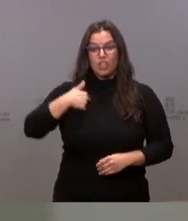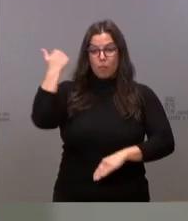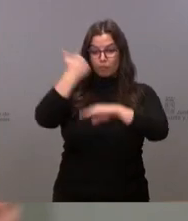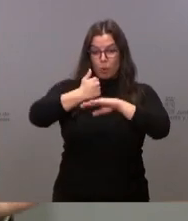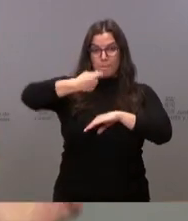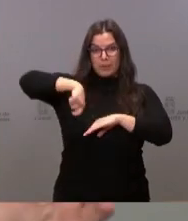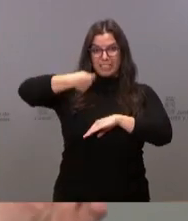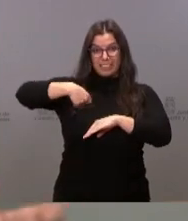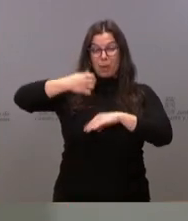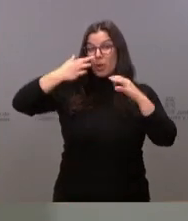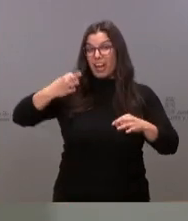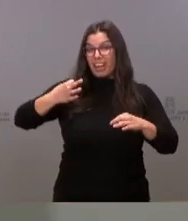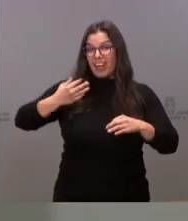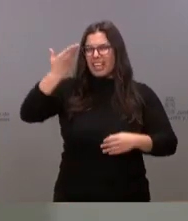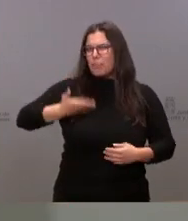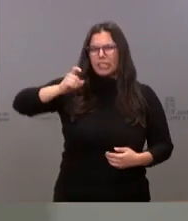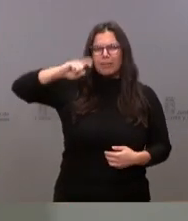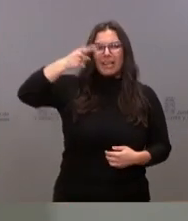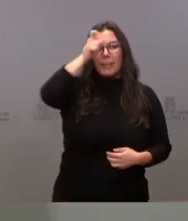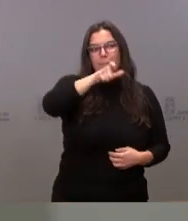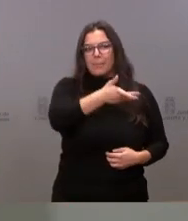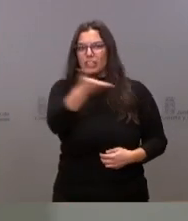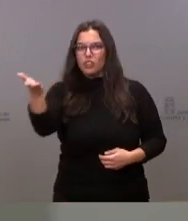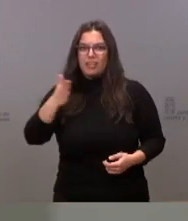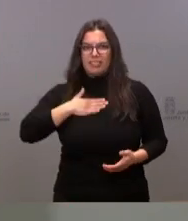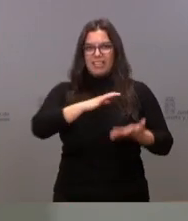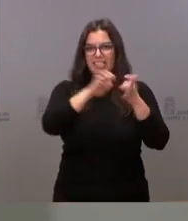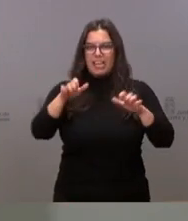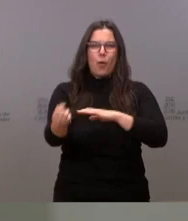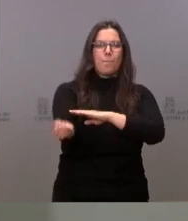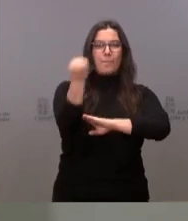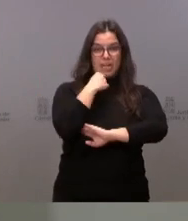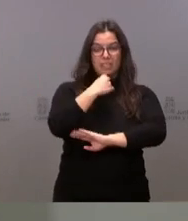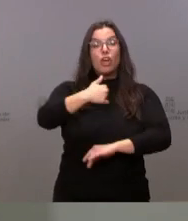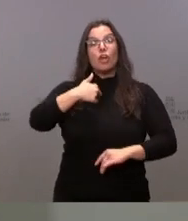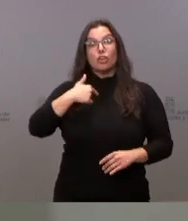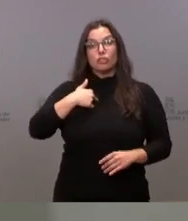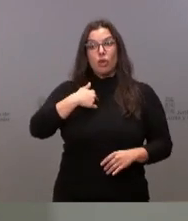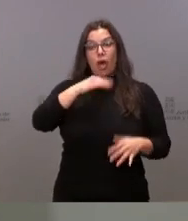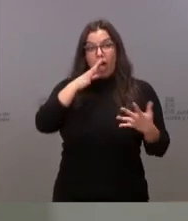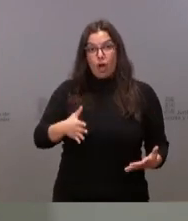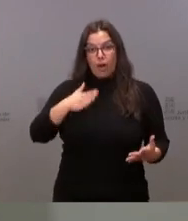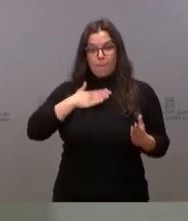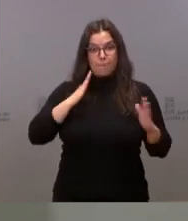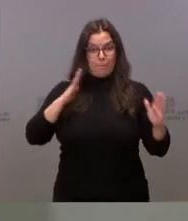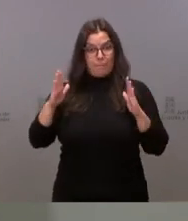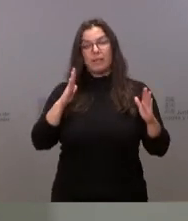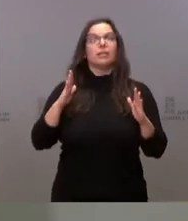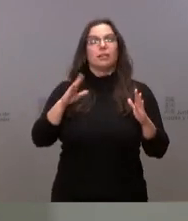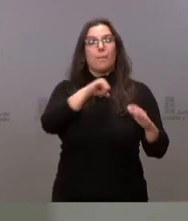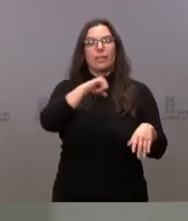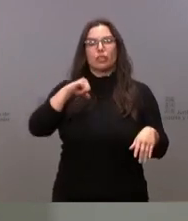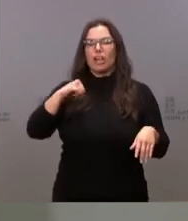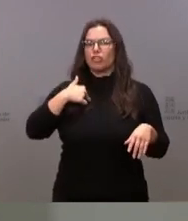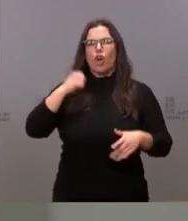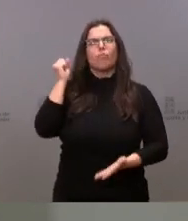están todas las personas de Castilla y León. Yo arriesgo mi presente personal por el futuro de las